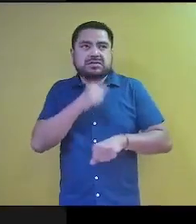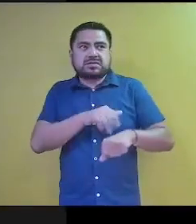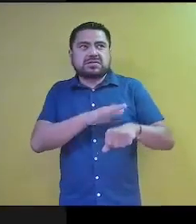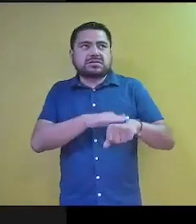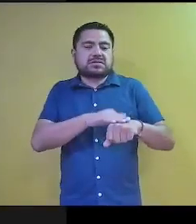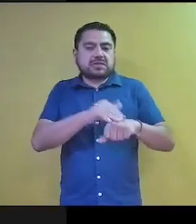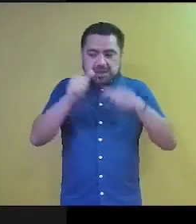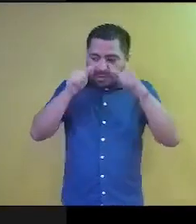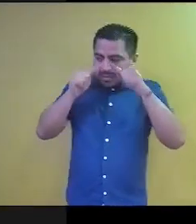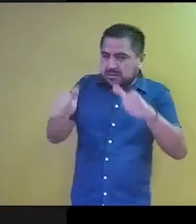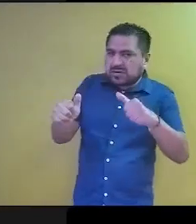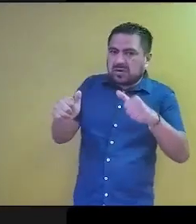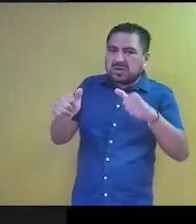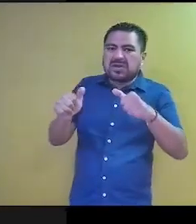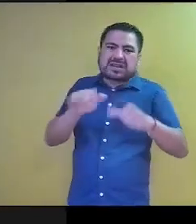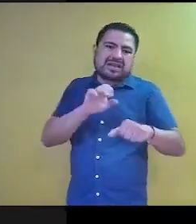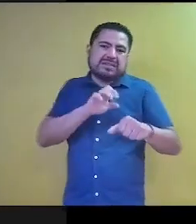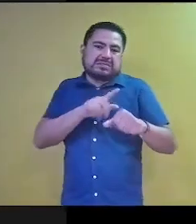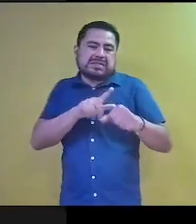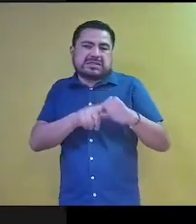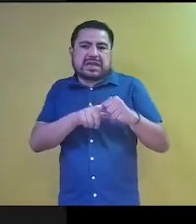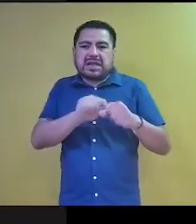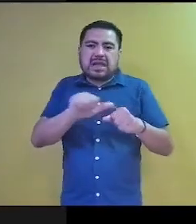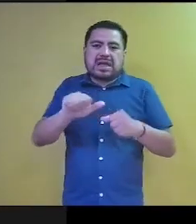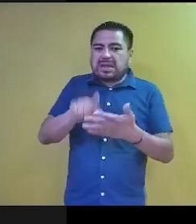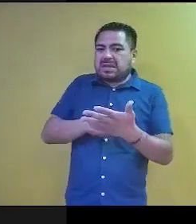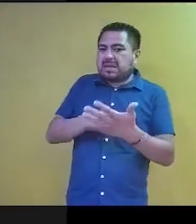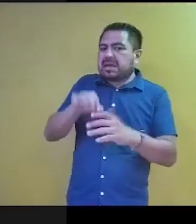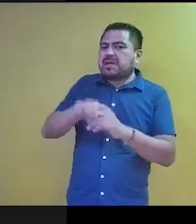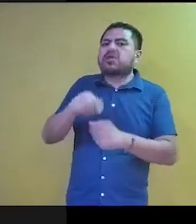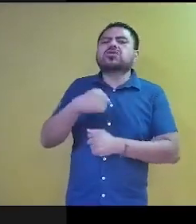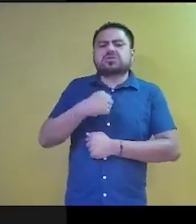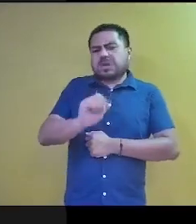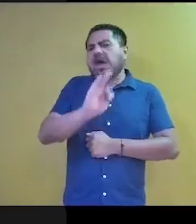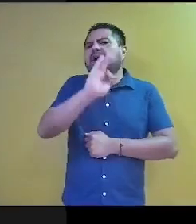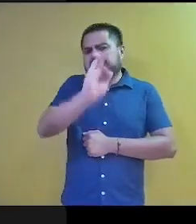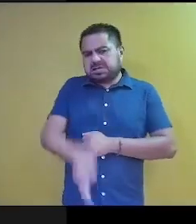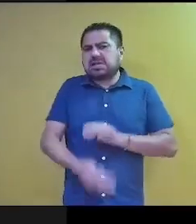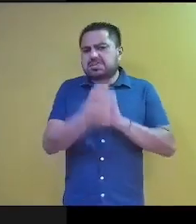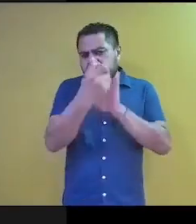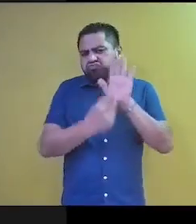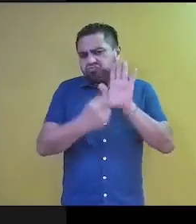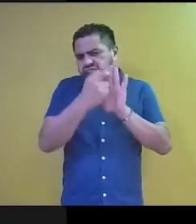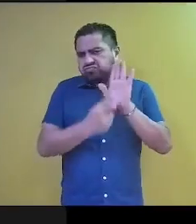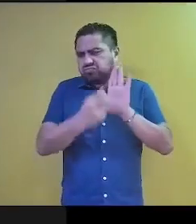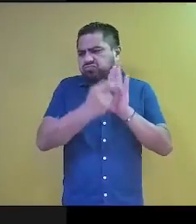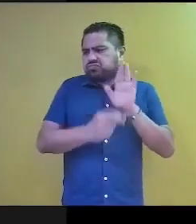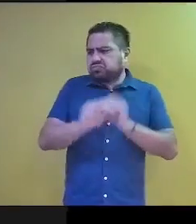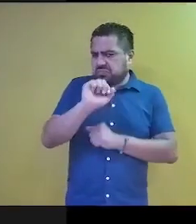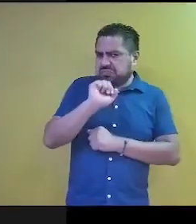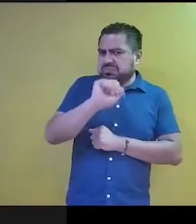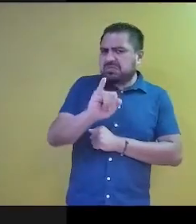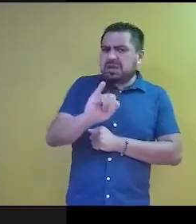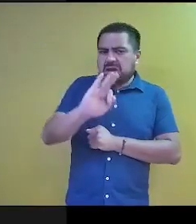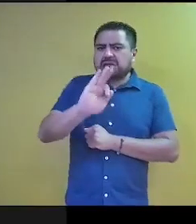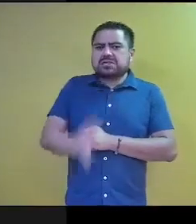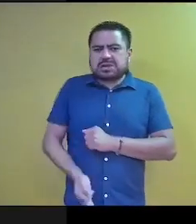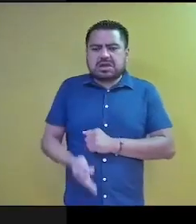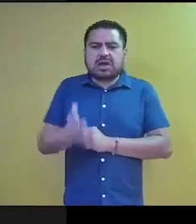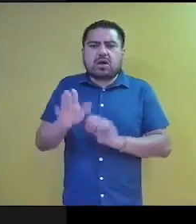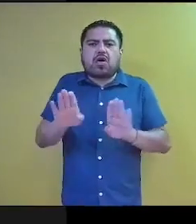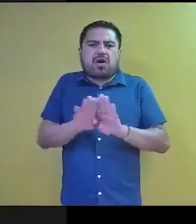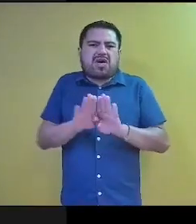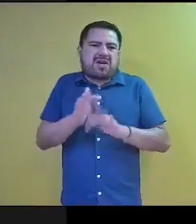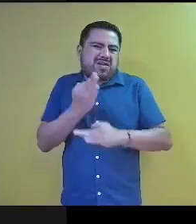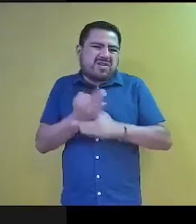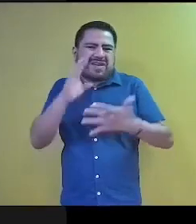la Atención de Delitos Electorales. Entonces, yo acepto las modificaciones, y como bien lo